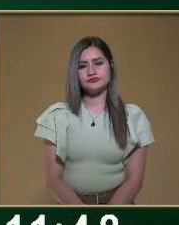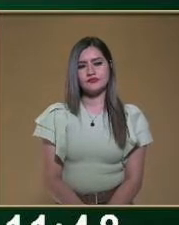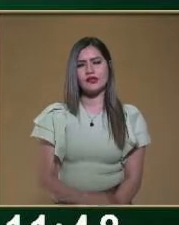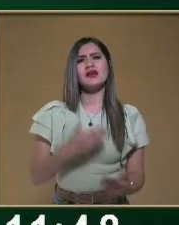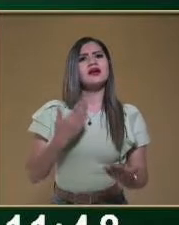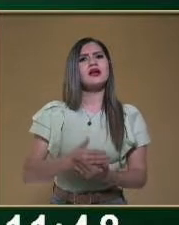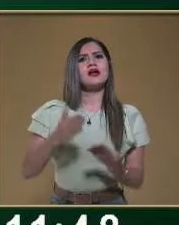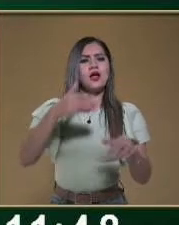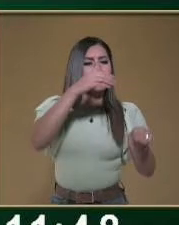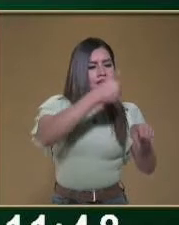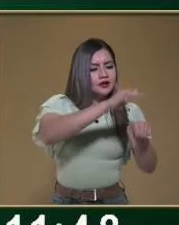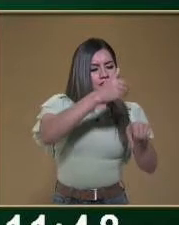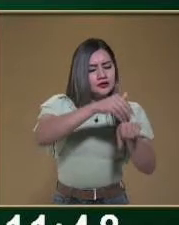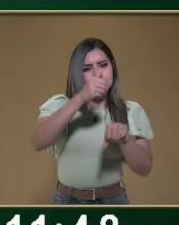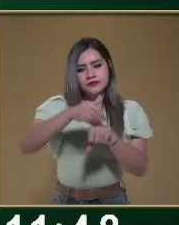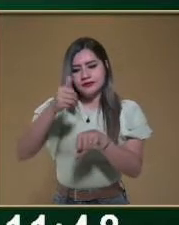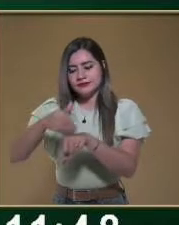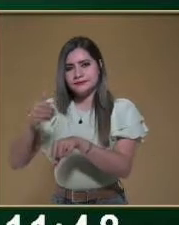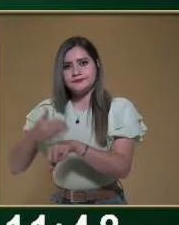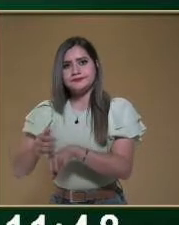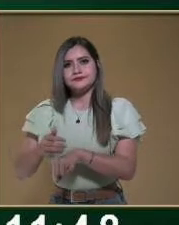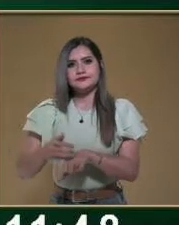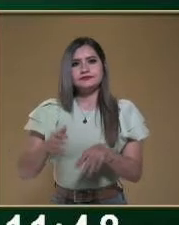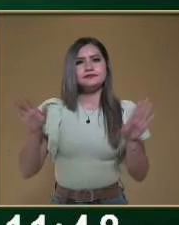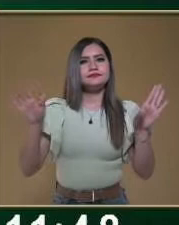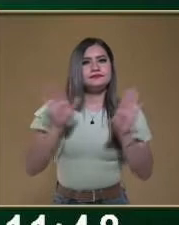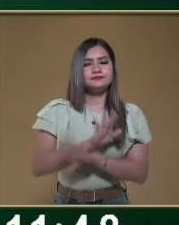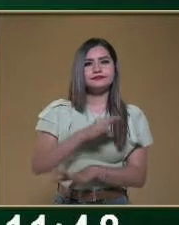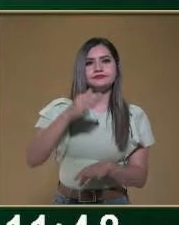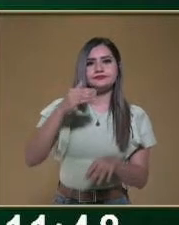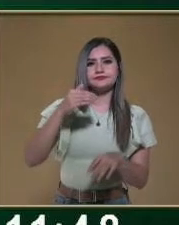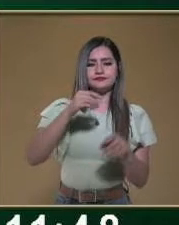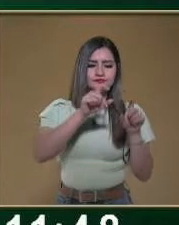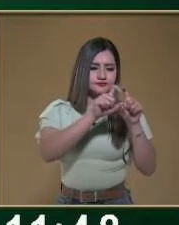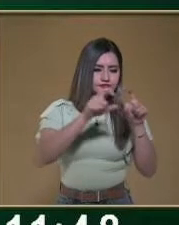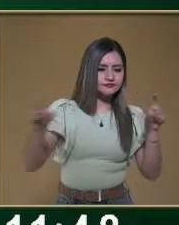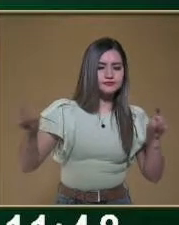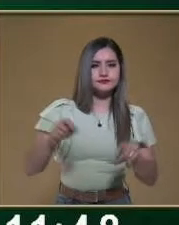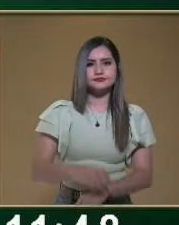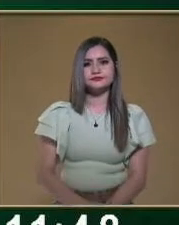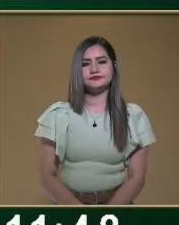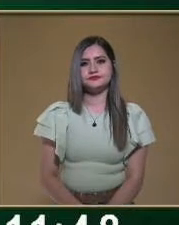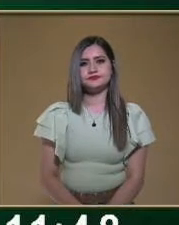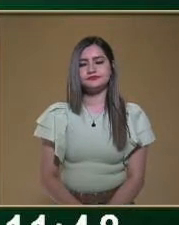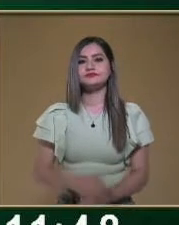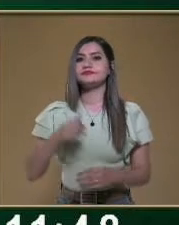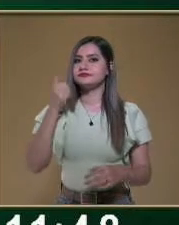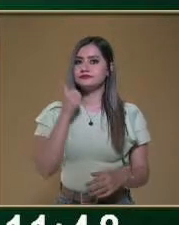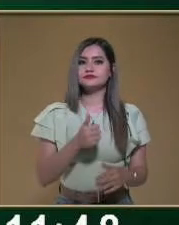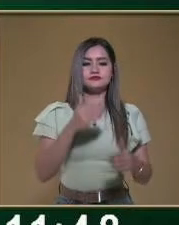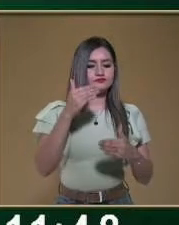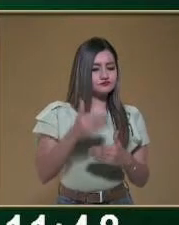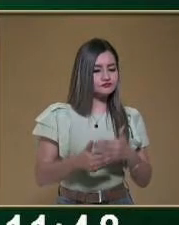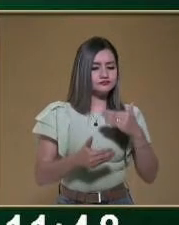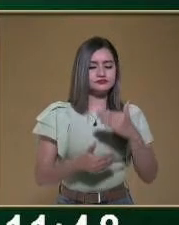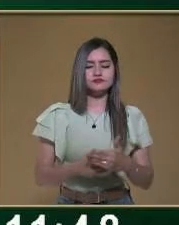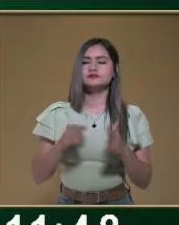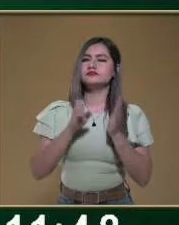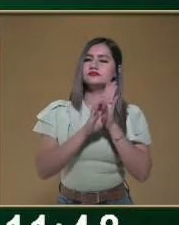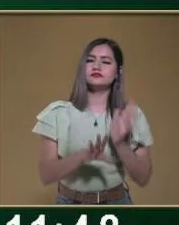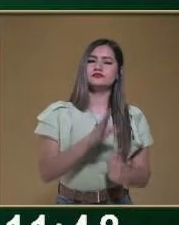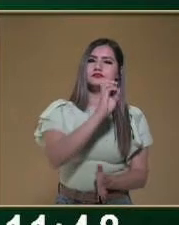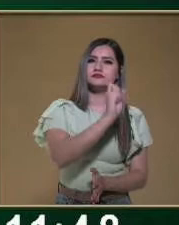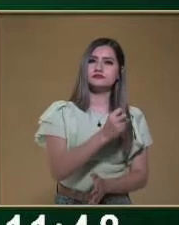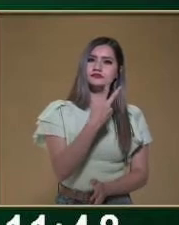van avanzando los números en las filas? Bueno, pues esos números van avanzando. A ver, si yo veo el 62 y